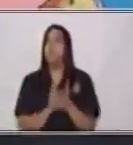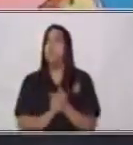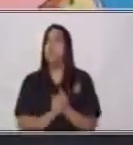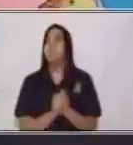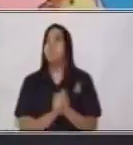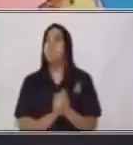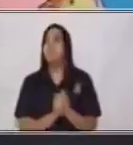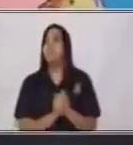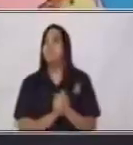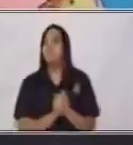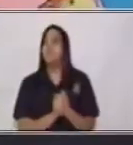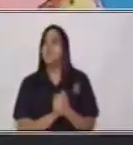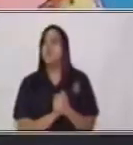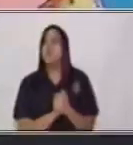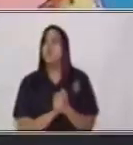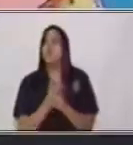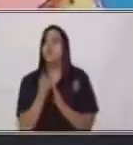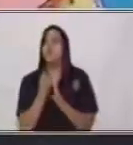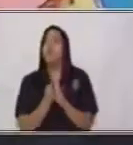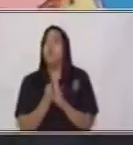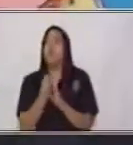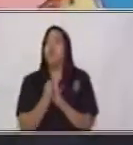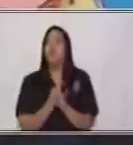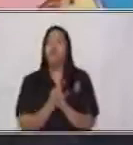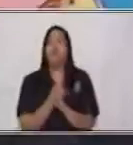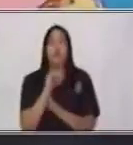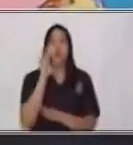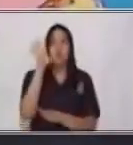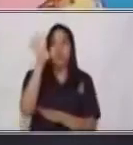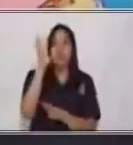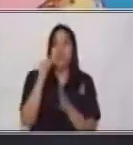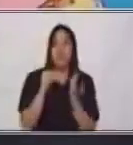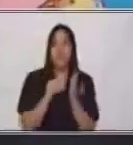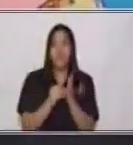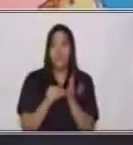sencillo. Voy a utilizar uno de 5.